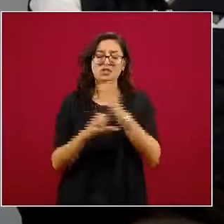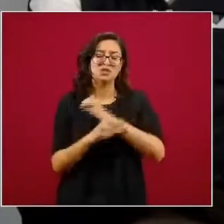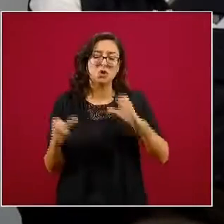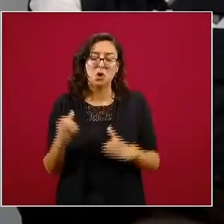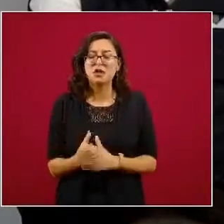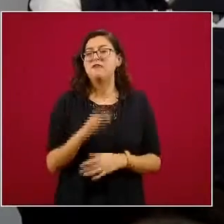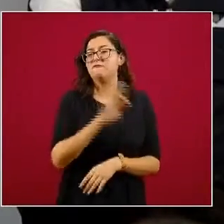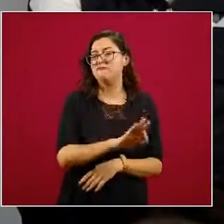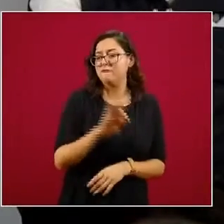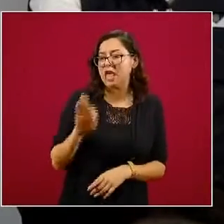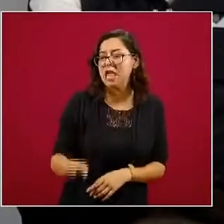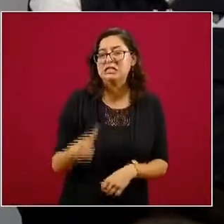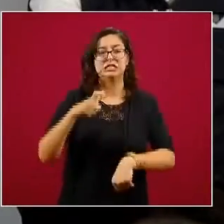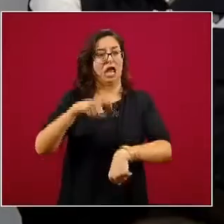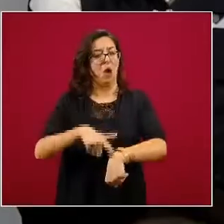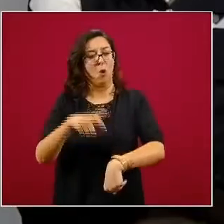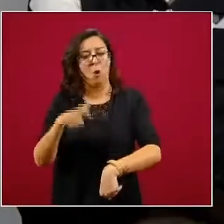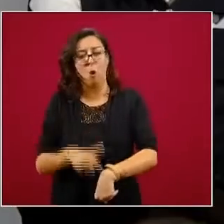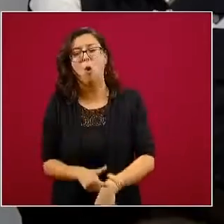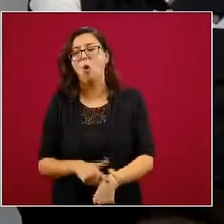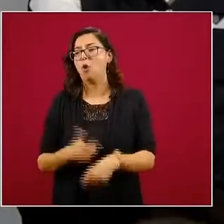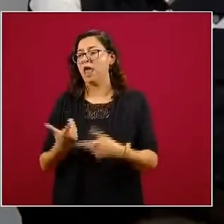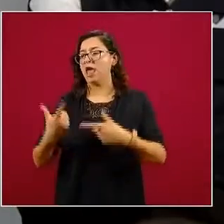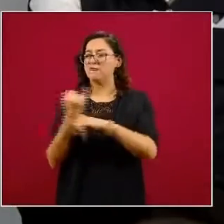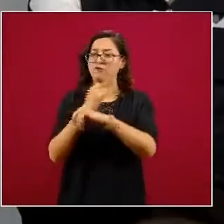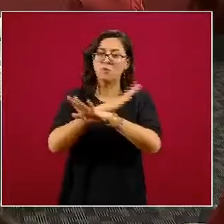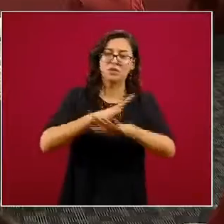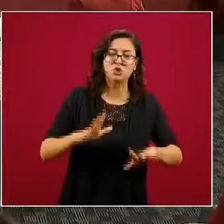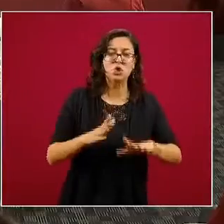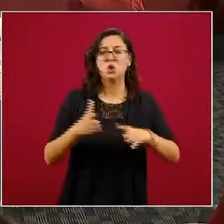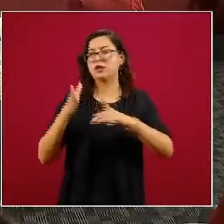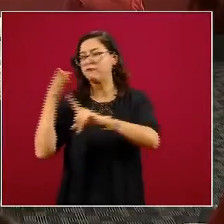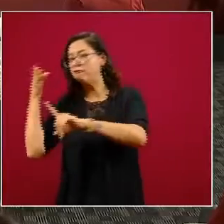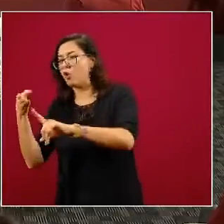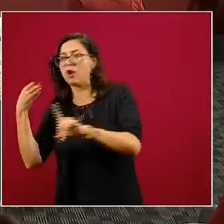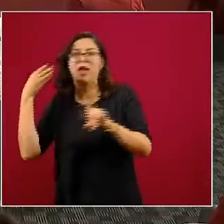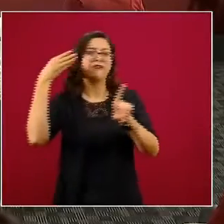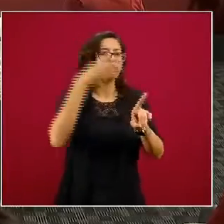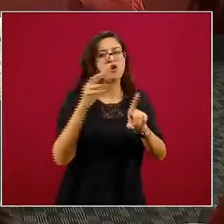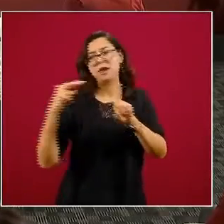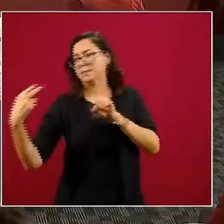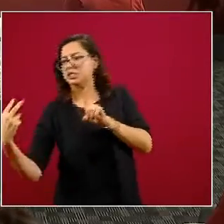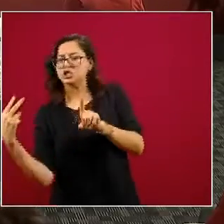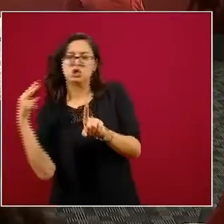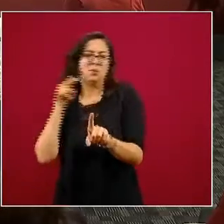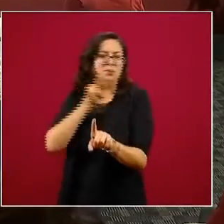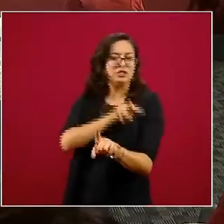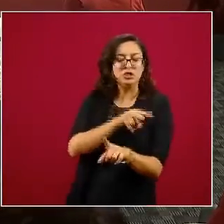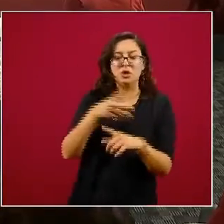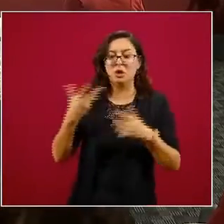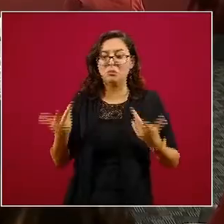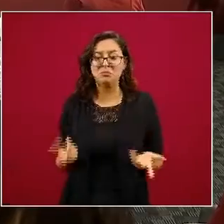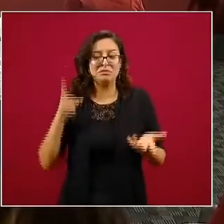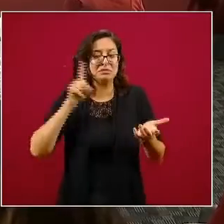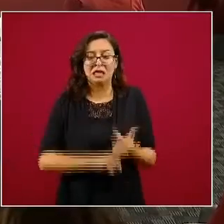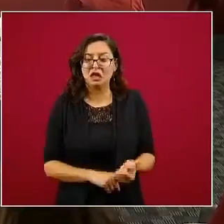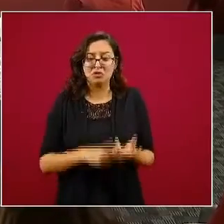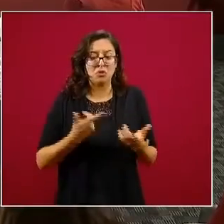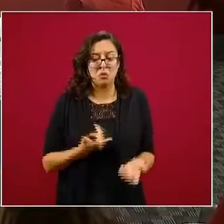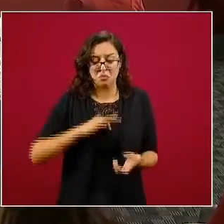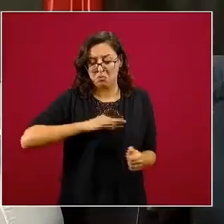decisiones. ¿Qué está haciendo falta por parte de la Secretaría Federal para poder lograr esta integración? Porque parece que no se ha